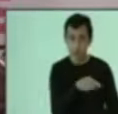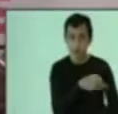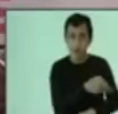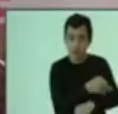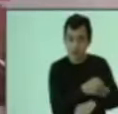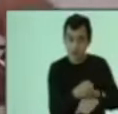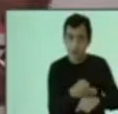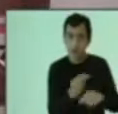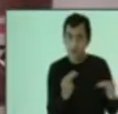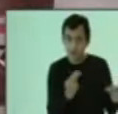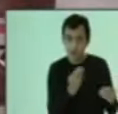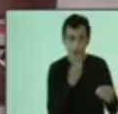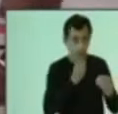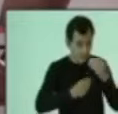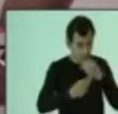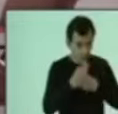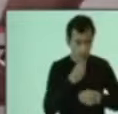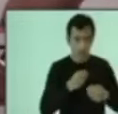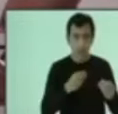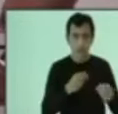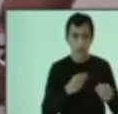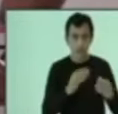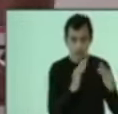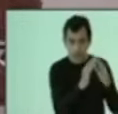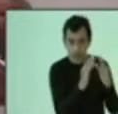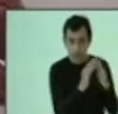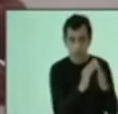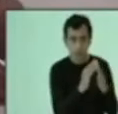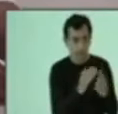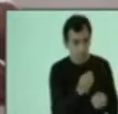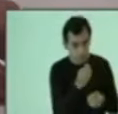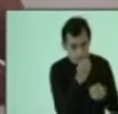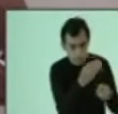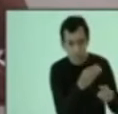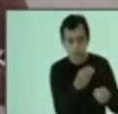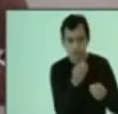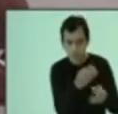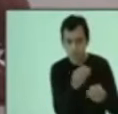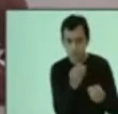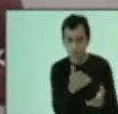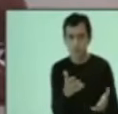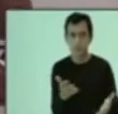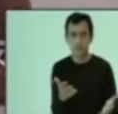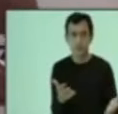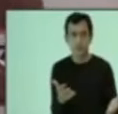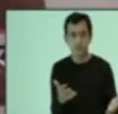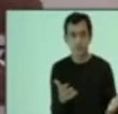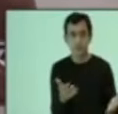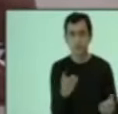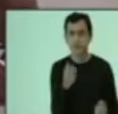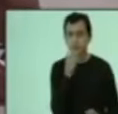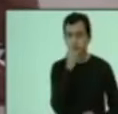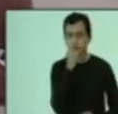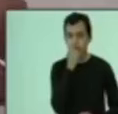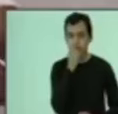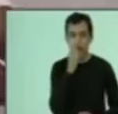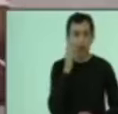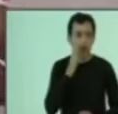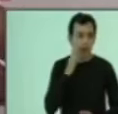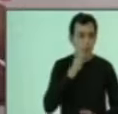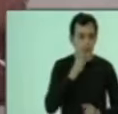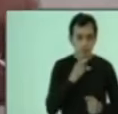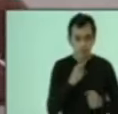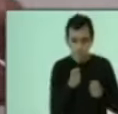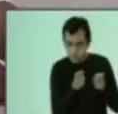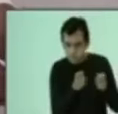comer, necesitan llevar el alimento a sus casas. Entonces, tenemos que procurar que las medidas